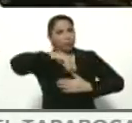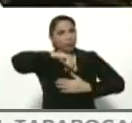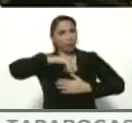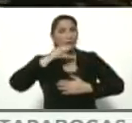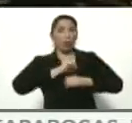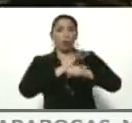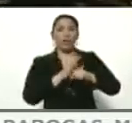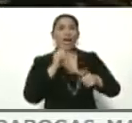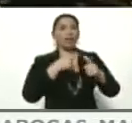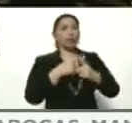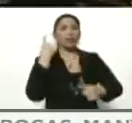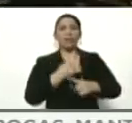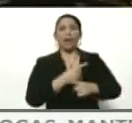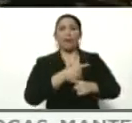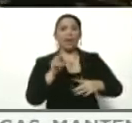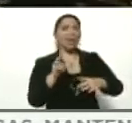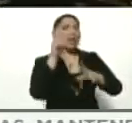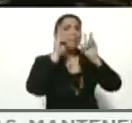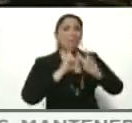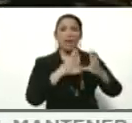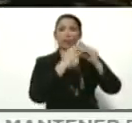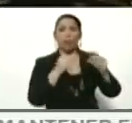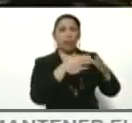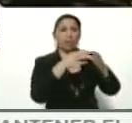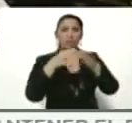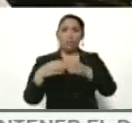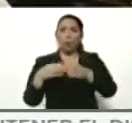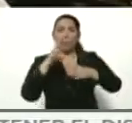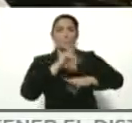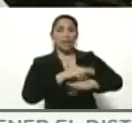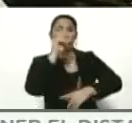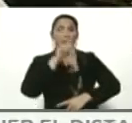tanto desinfectar todos los equipos, tanto médicos como